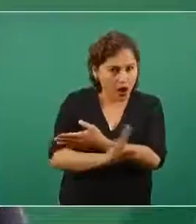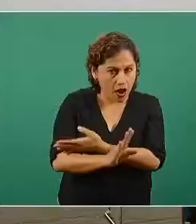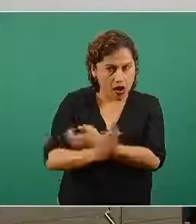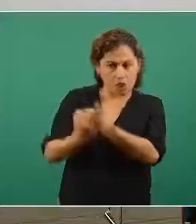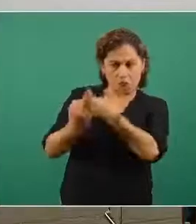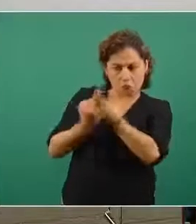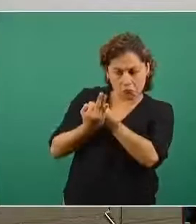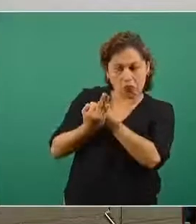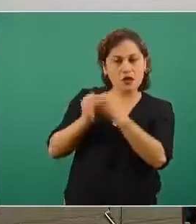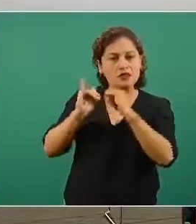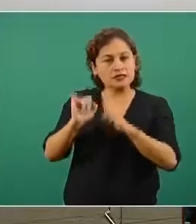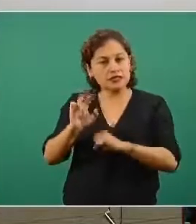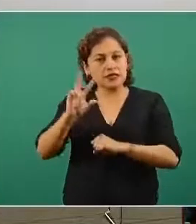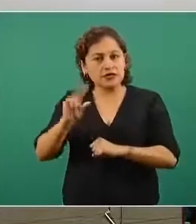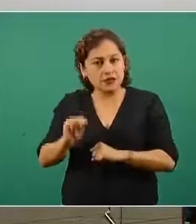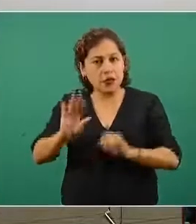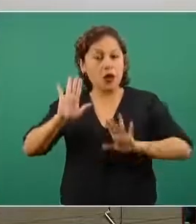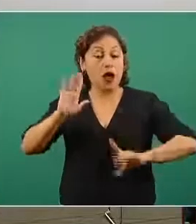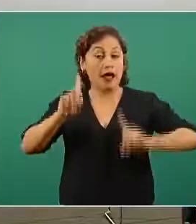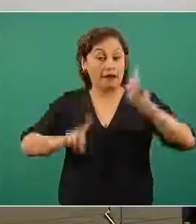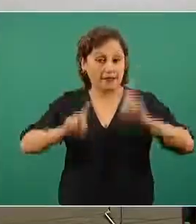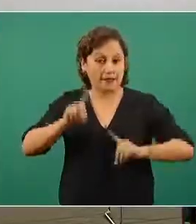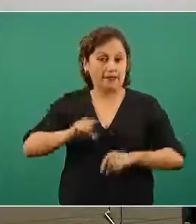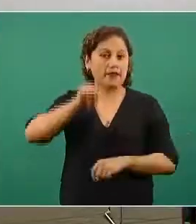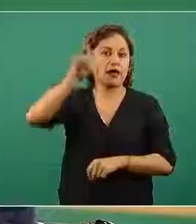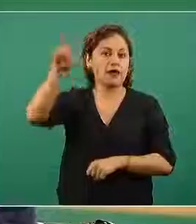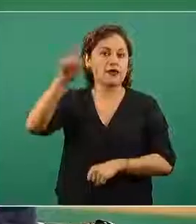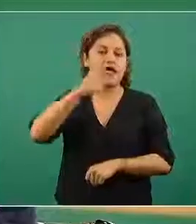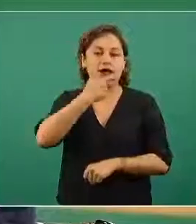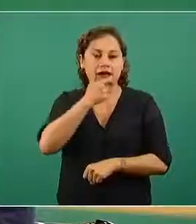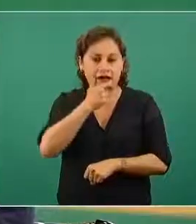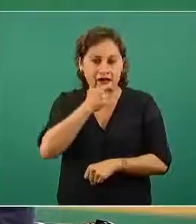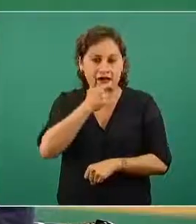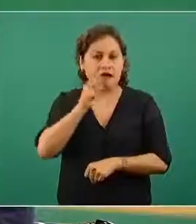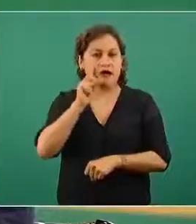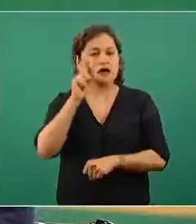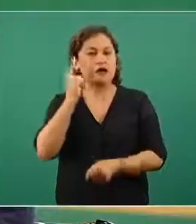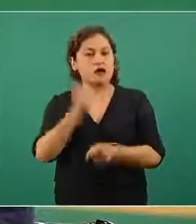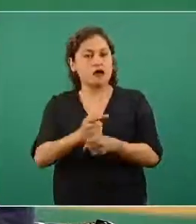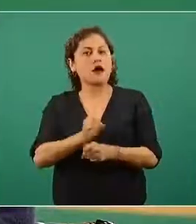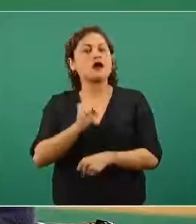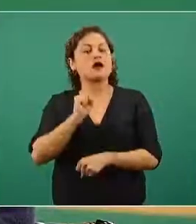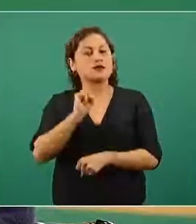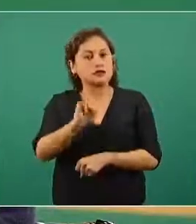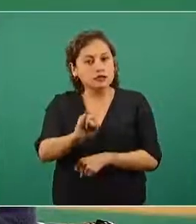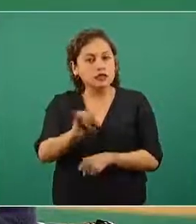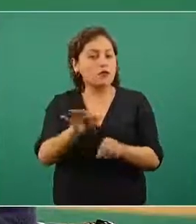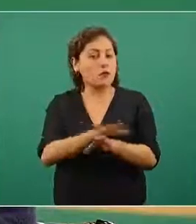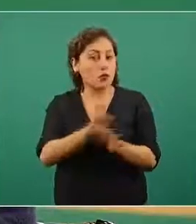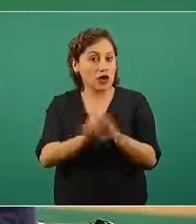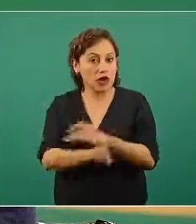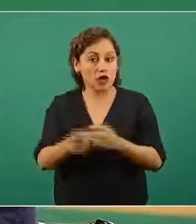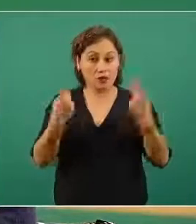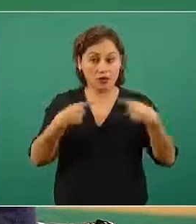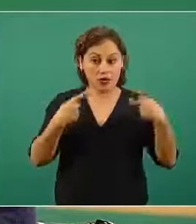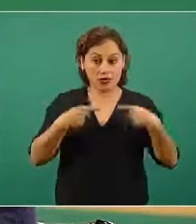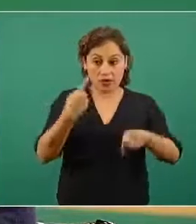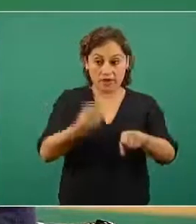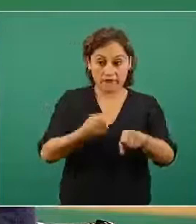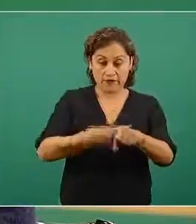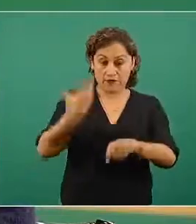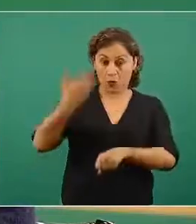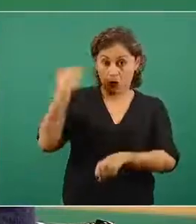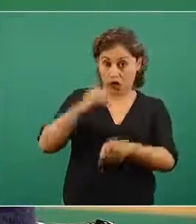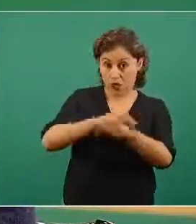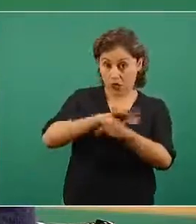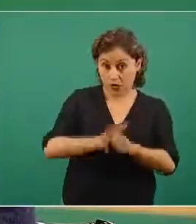causando reinfecciones, y algo muy importante, al menos Pfizer ya publicó algunos estudios también preliminares